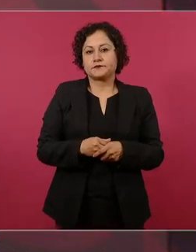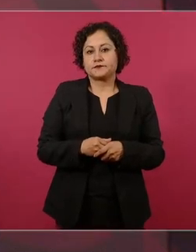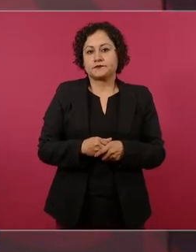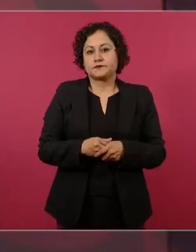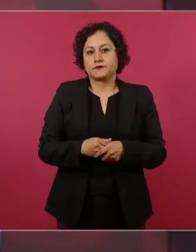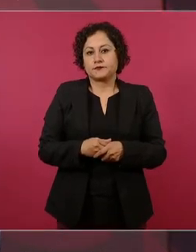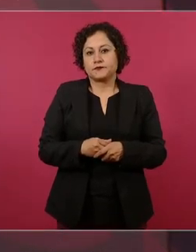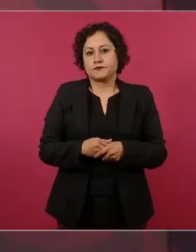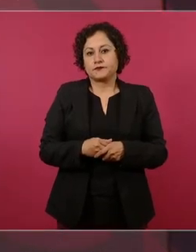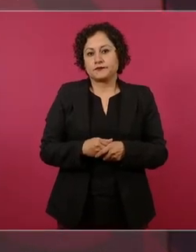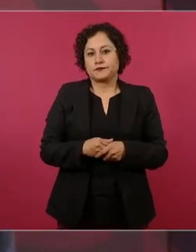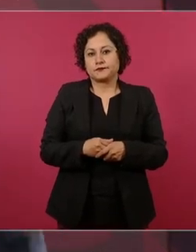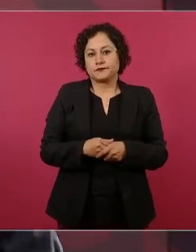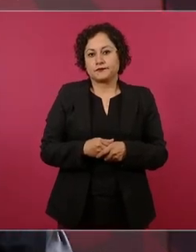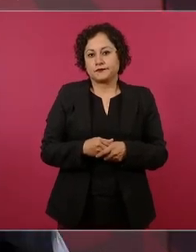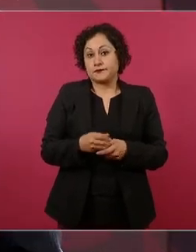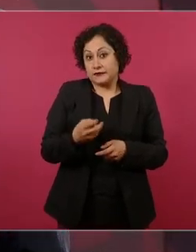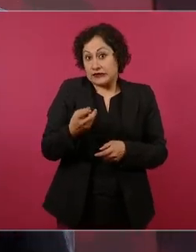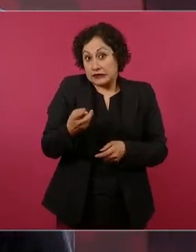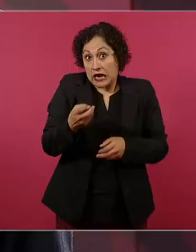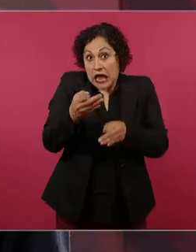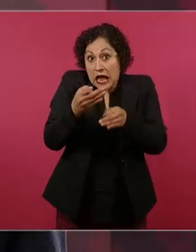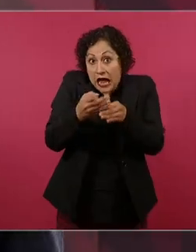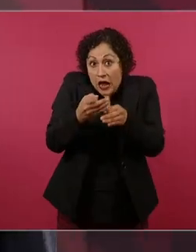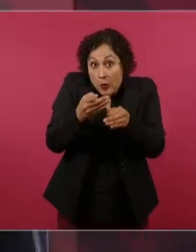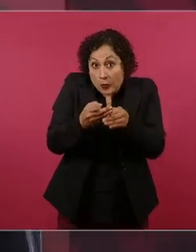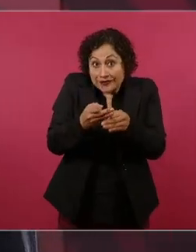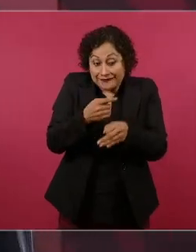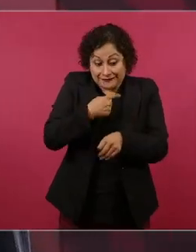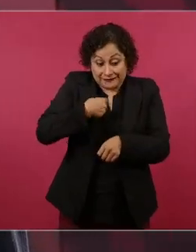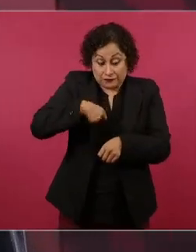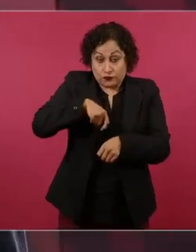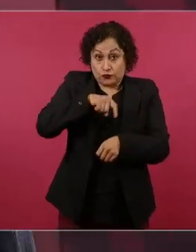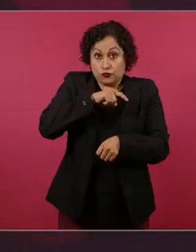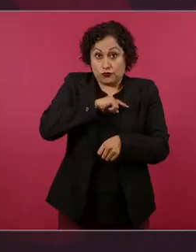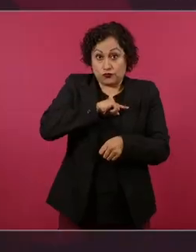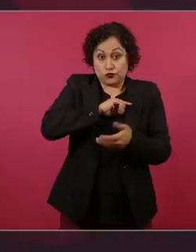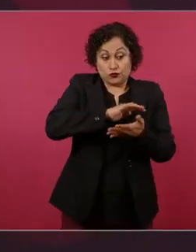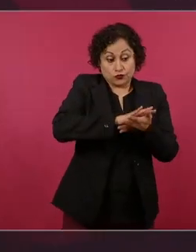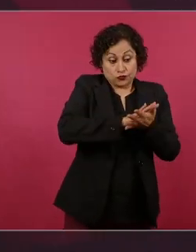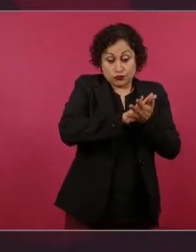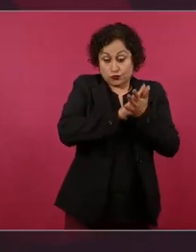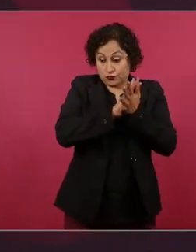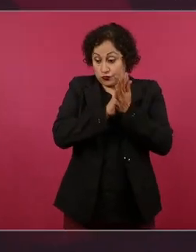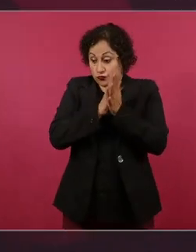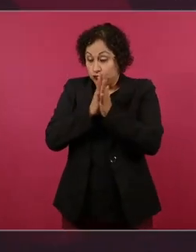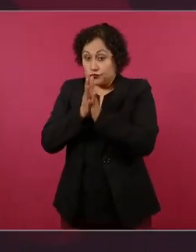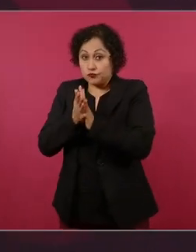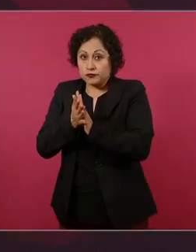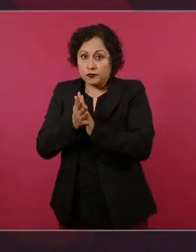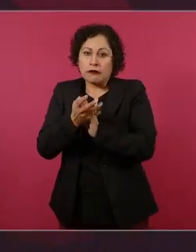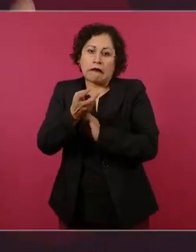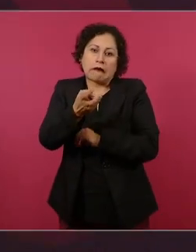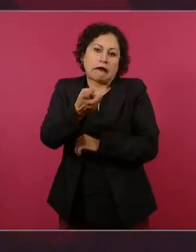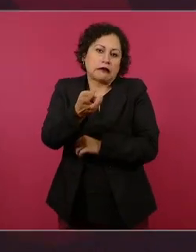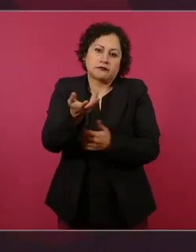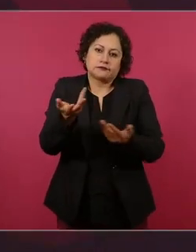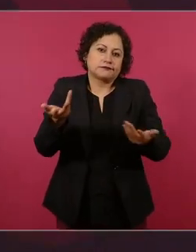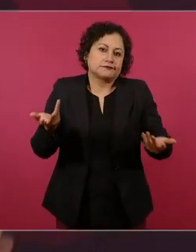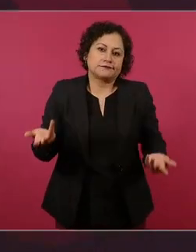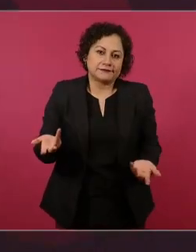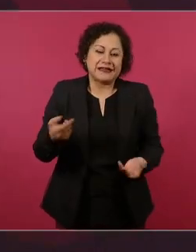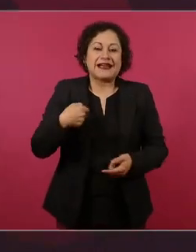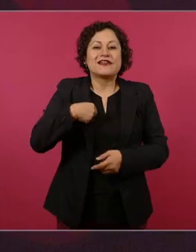ha significado este tiempo. Y ayer hablaba yo de la prensa y ojalá y los del